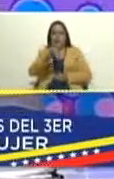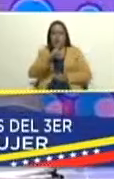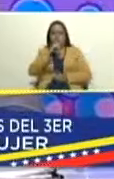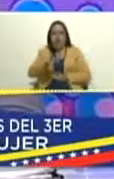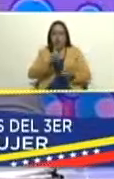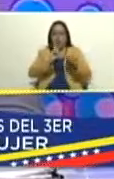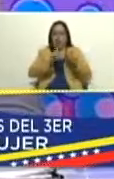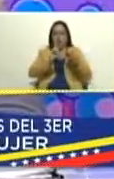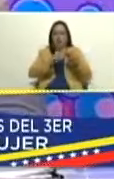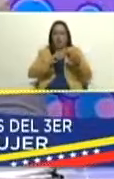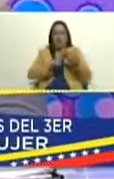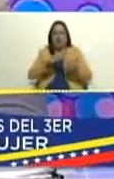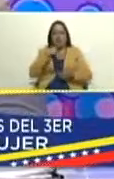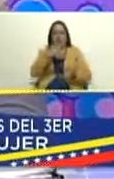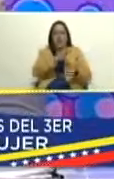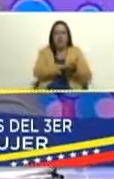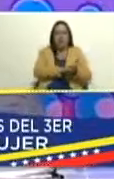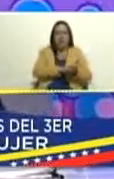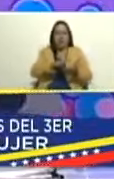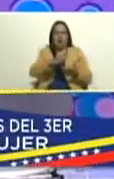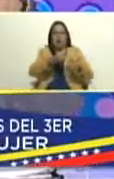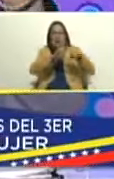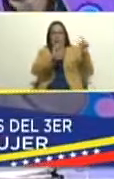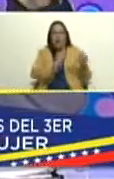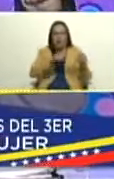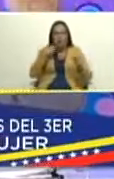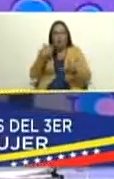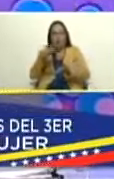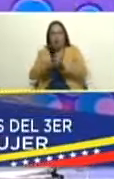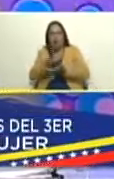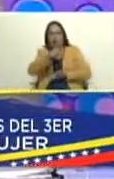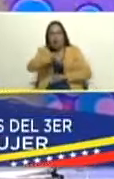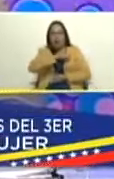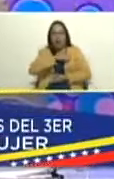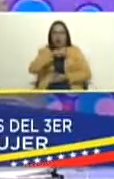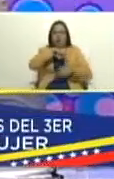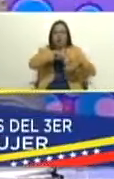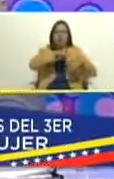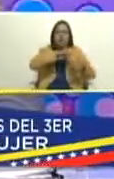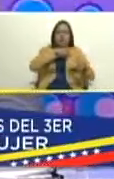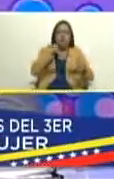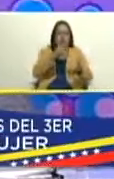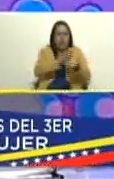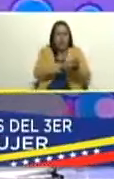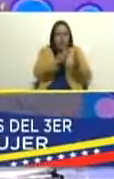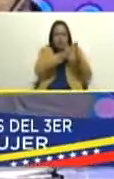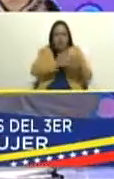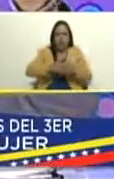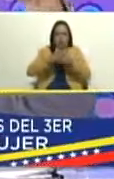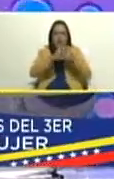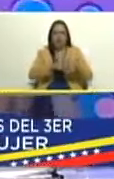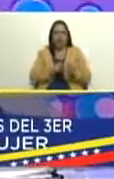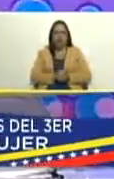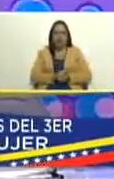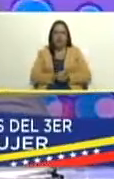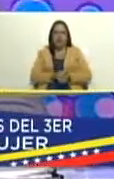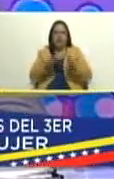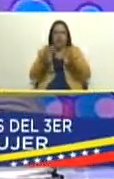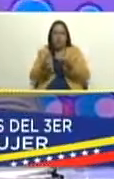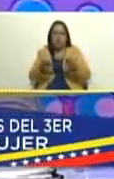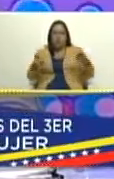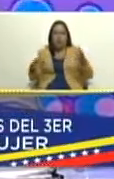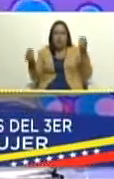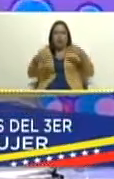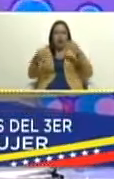de otra. Murieron tantos en Japón, murieron tantos en España, murieron tantos en Estados Unidos, récord de enfermos.